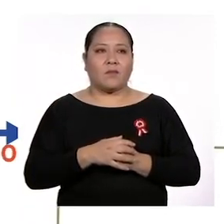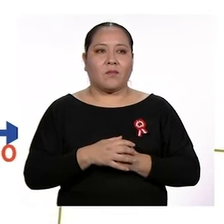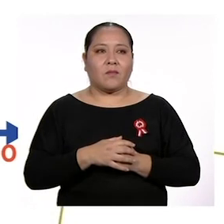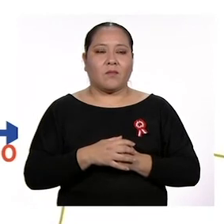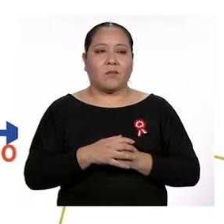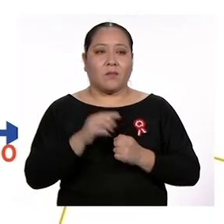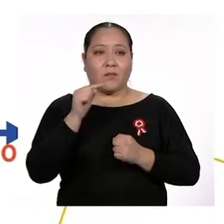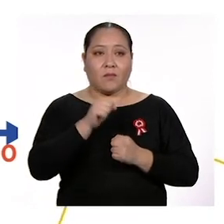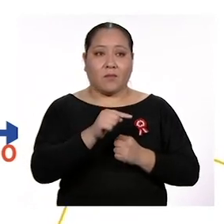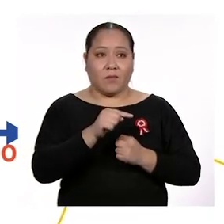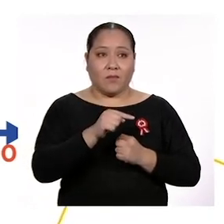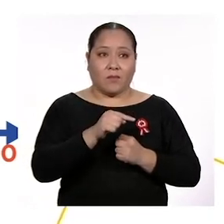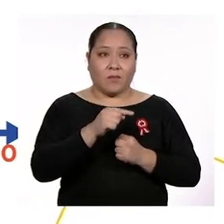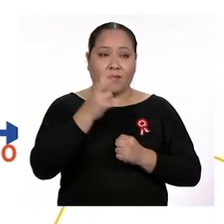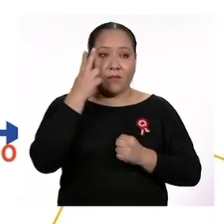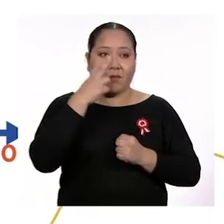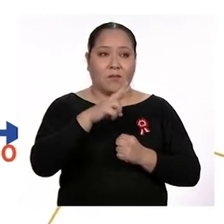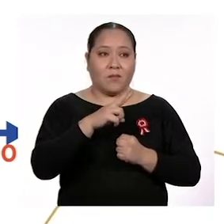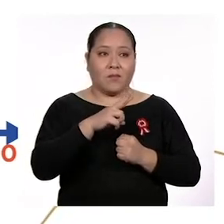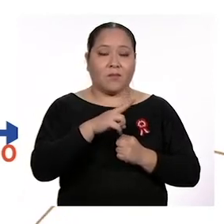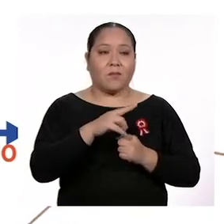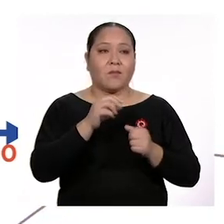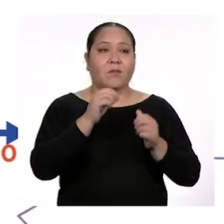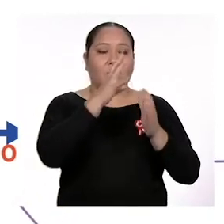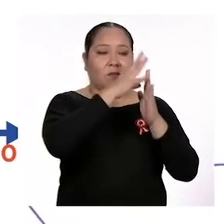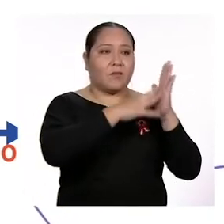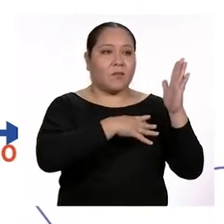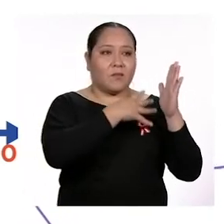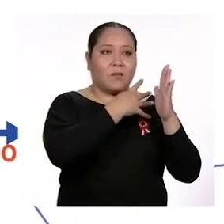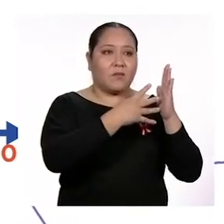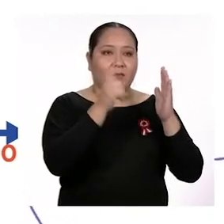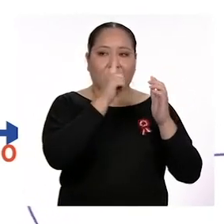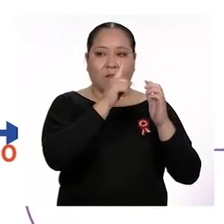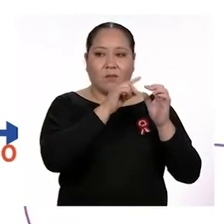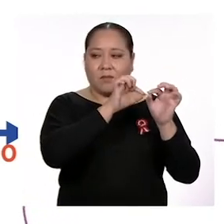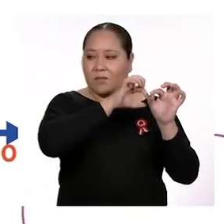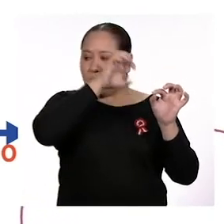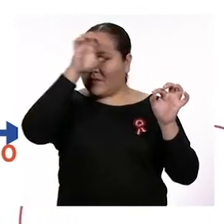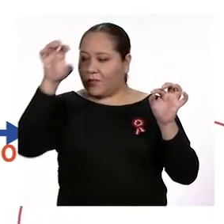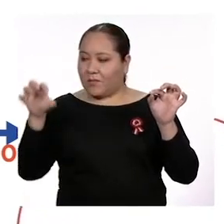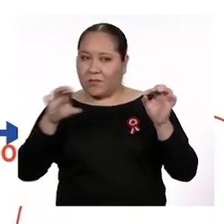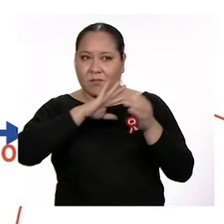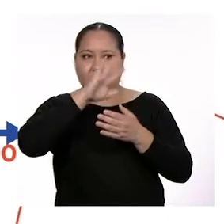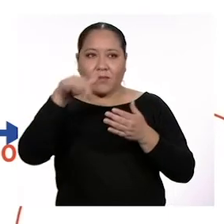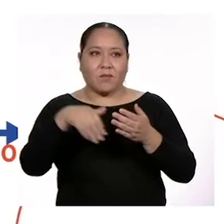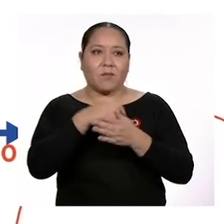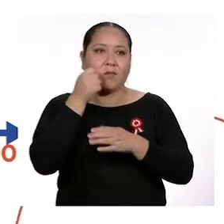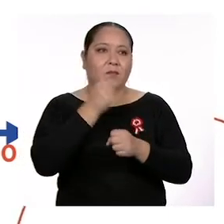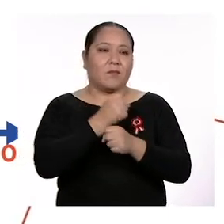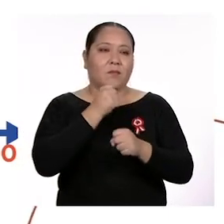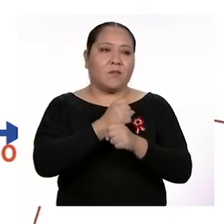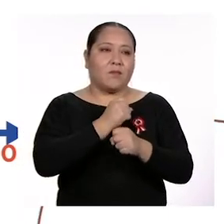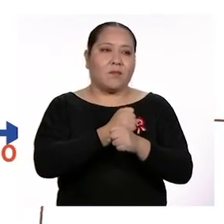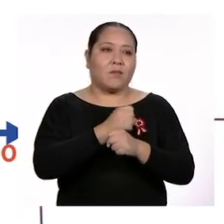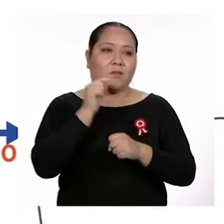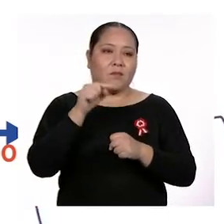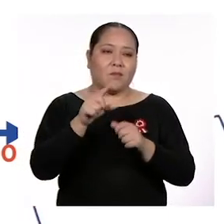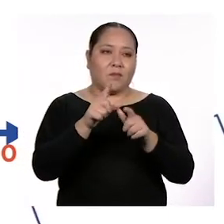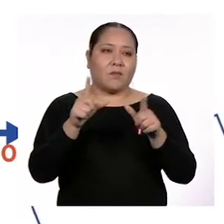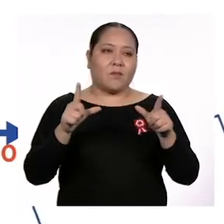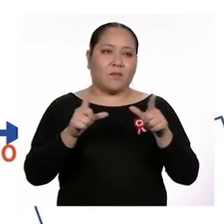En esta gráfica vemos que los horarios donde no coinciden todos los trabajadores de la agencia